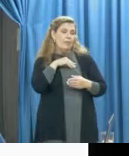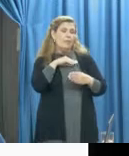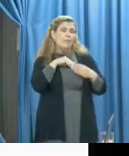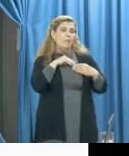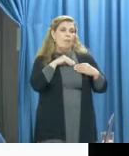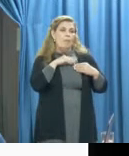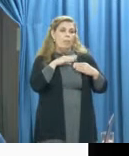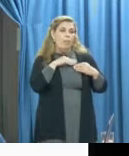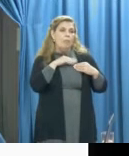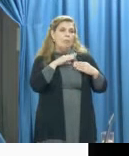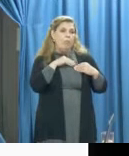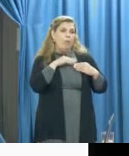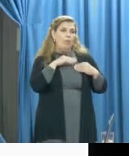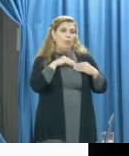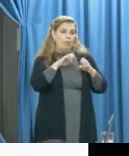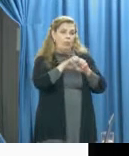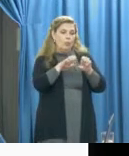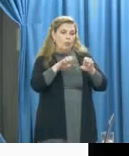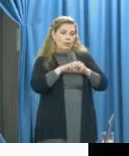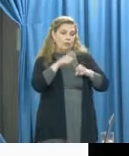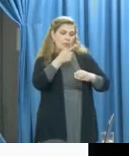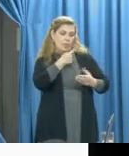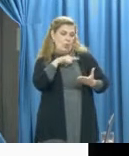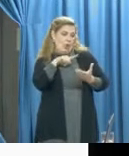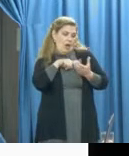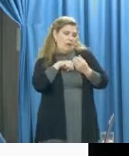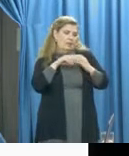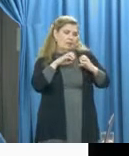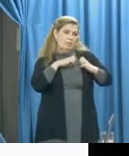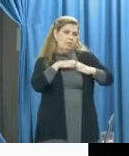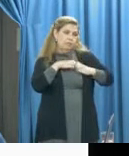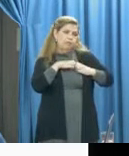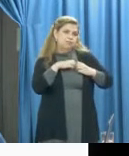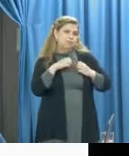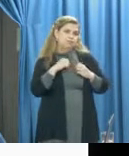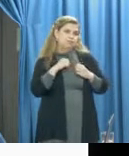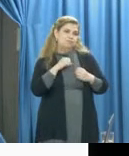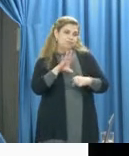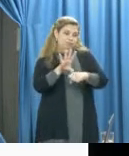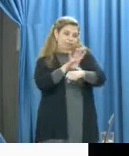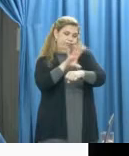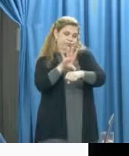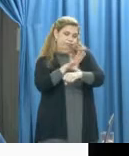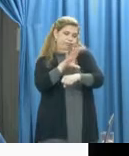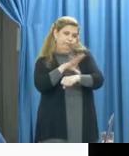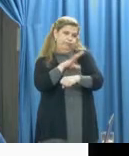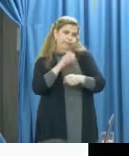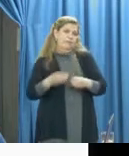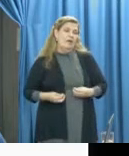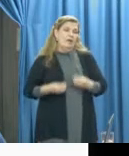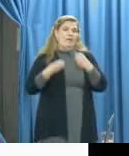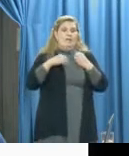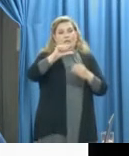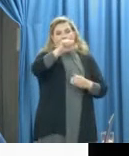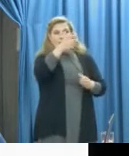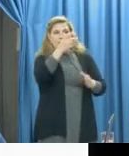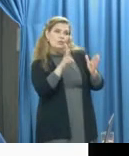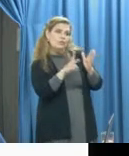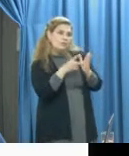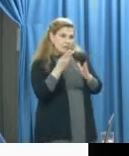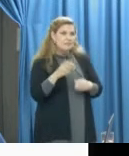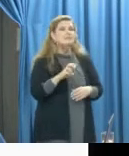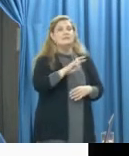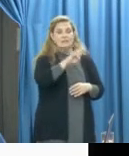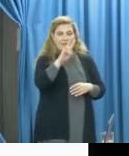marcapasos que cuando viene la crisis, les da una descarga eléctrica y los revive, ¿no? Prácticamente